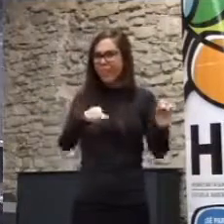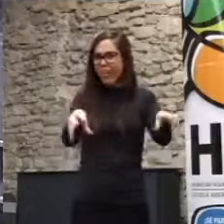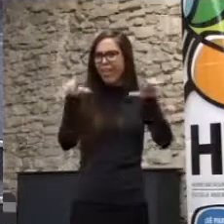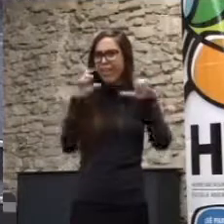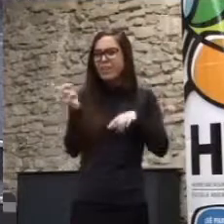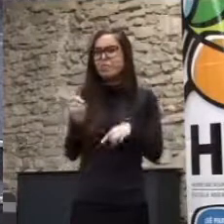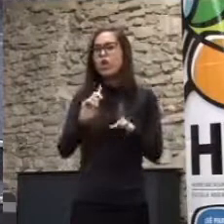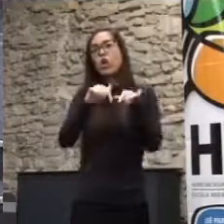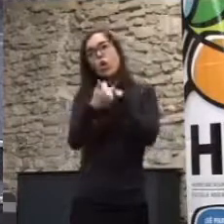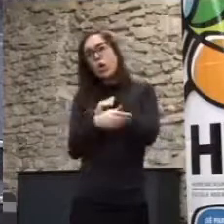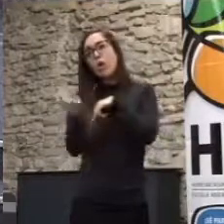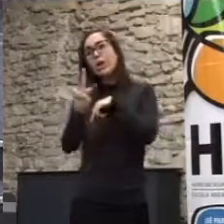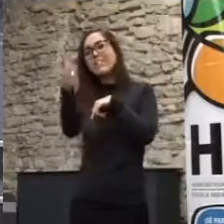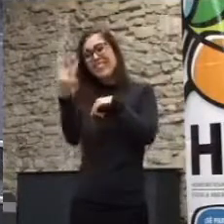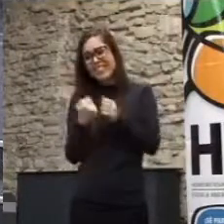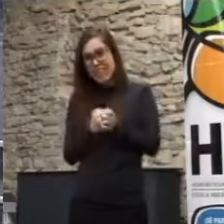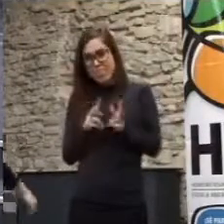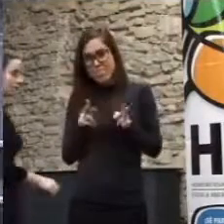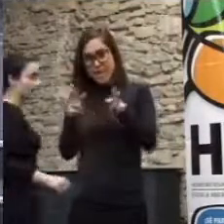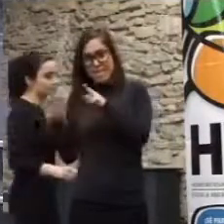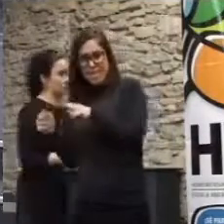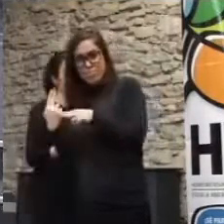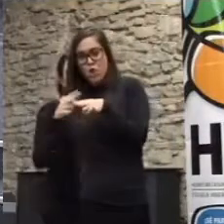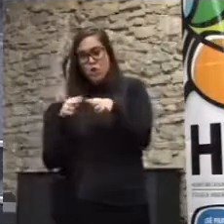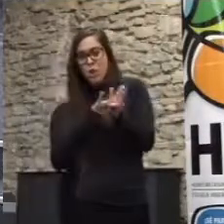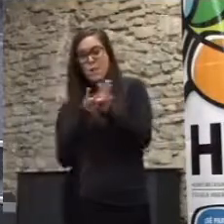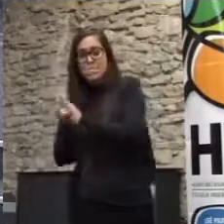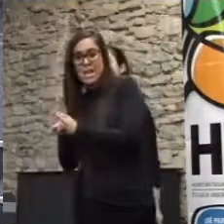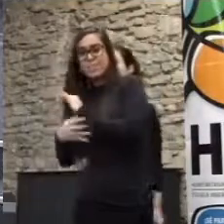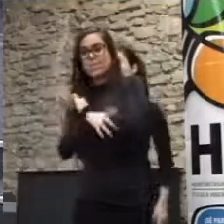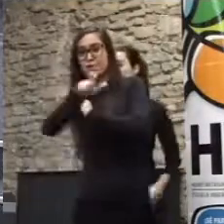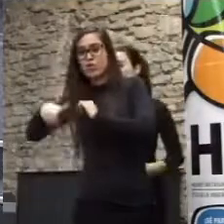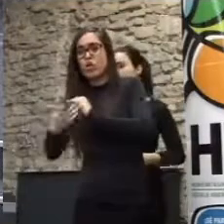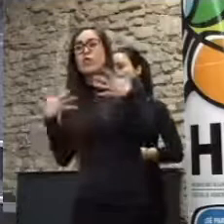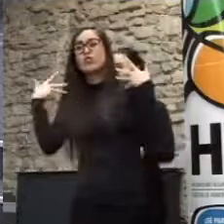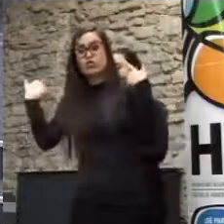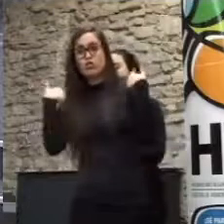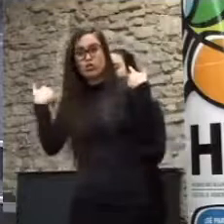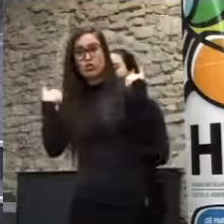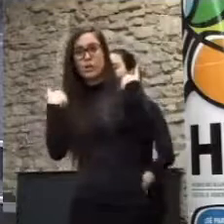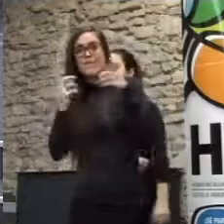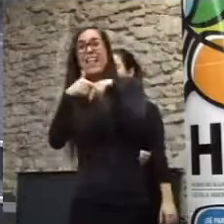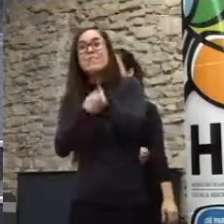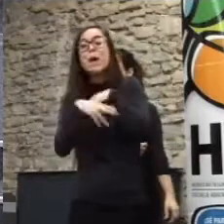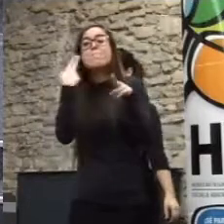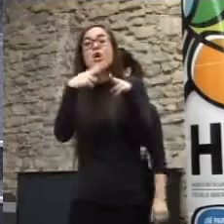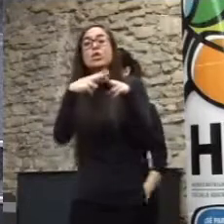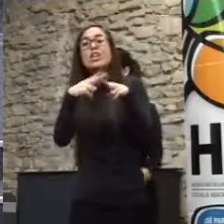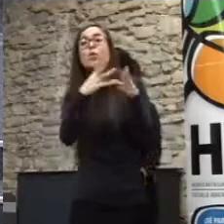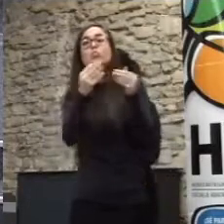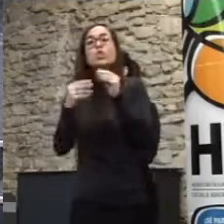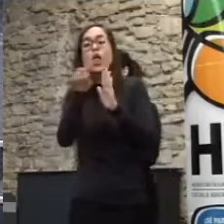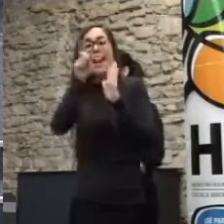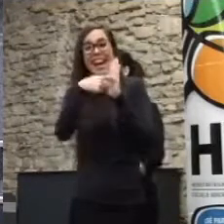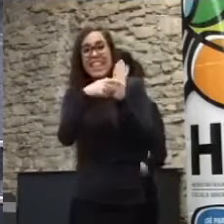una tercera parte, está el poder político, están los ciudadanos que lo sufren, que luego son los máximos expertos, más que los políticos que han hecho las leyes, muchas veces sin conocimiento, y